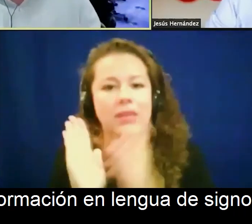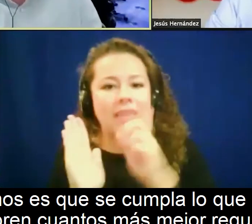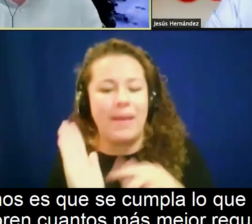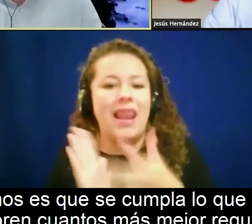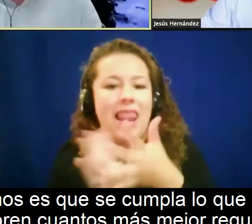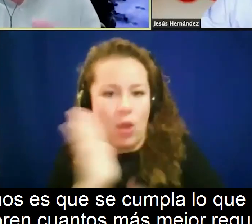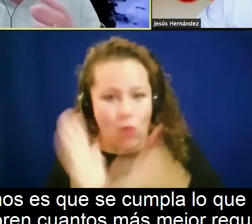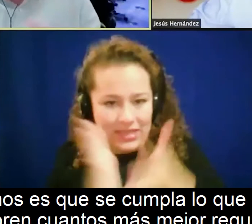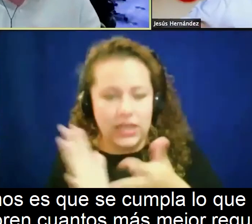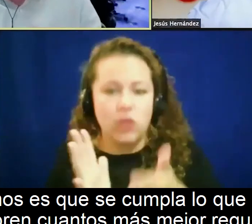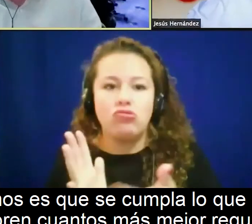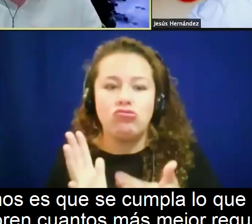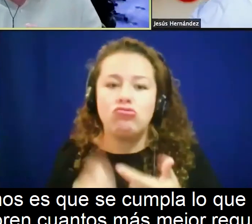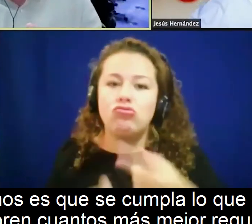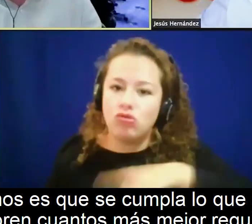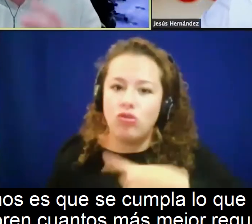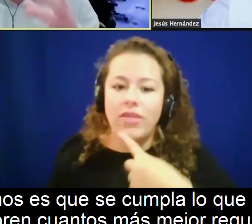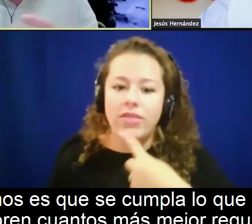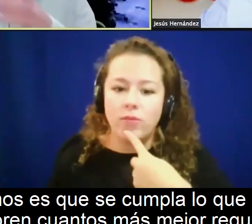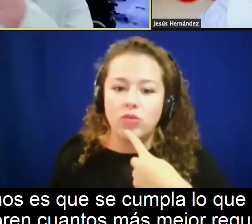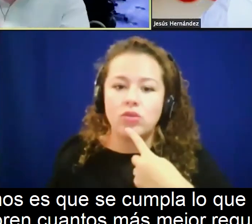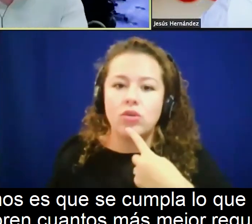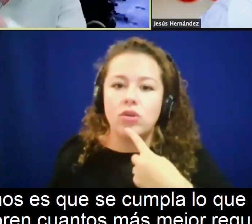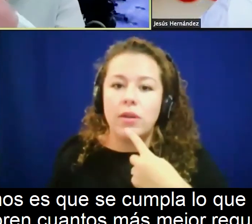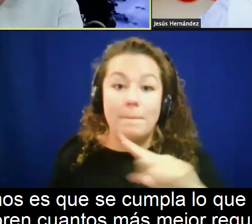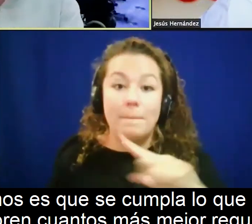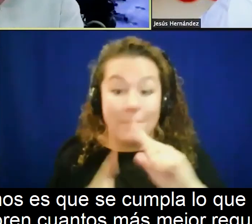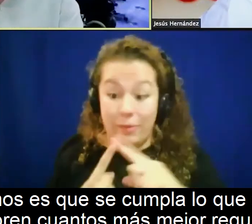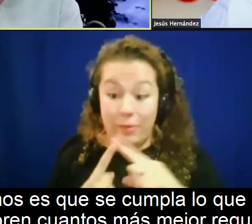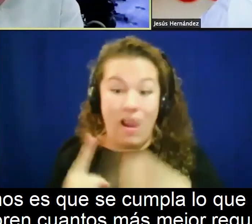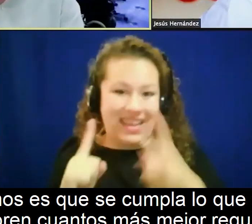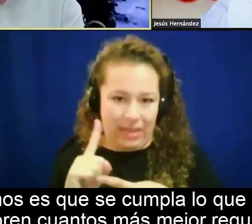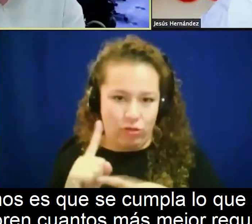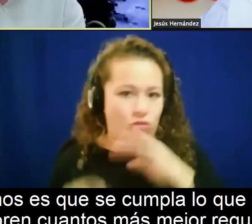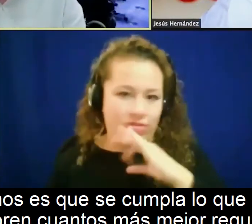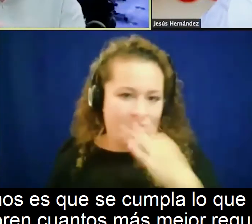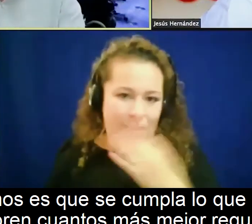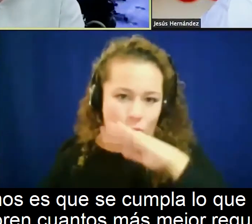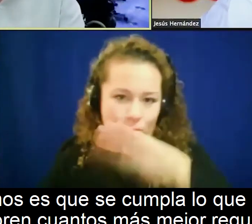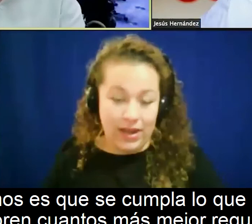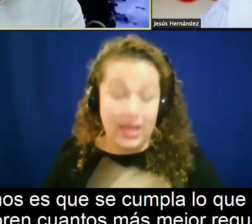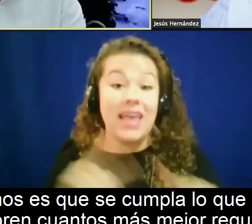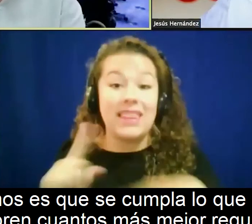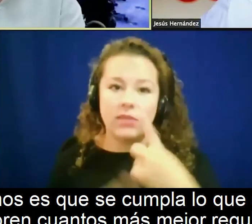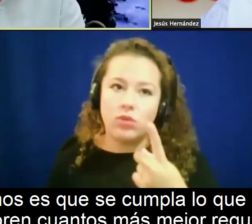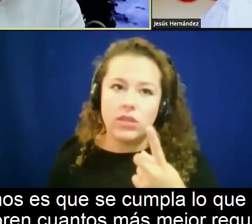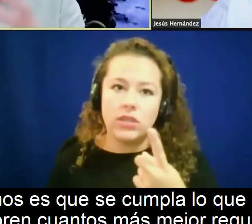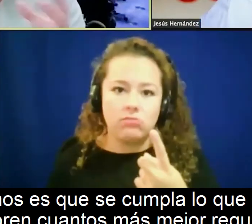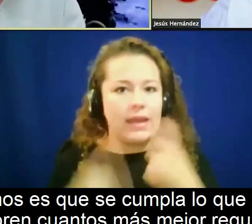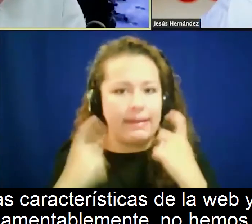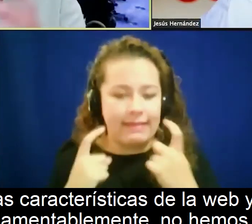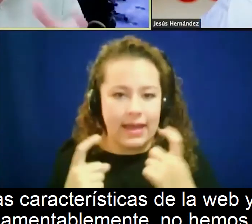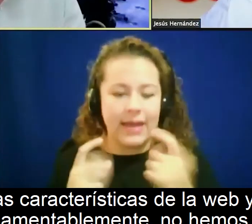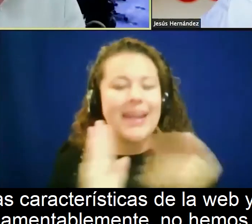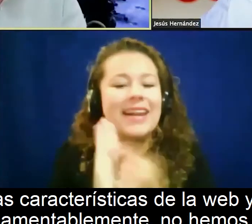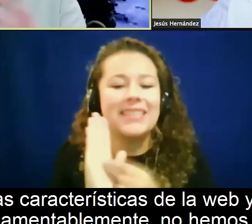lo que nosotros decimos es que se cumpla lo que diga la legislación y luego se incorporen cuantas más mejor requisitos del AAA, dependiendo